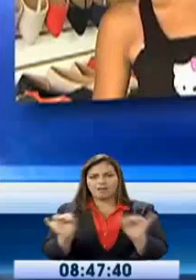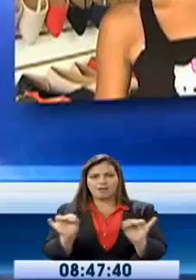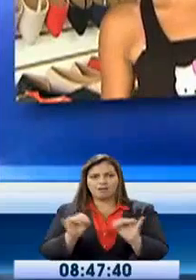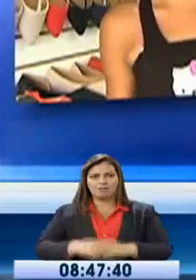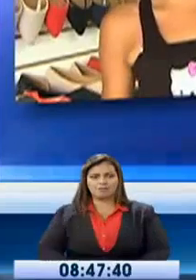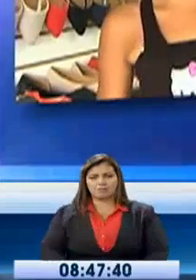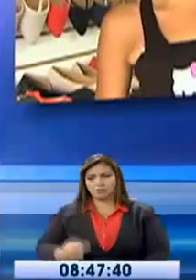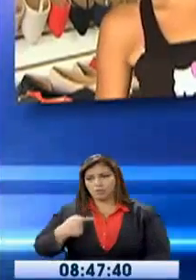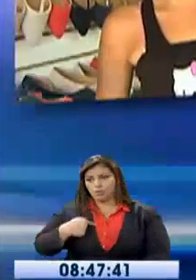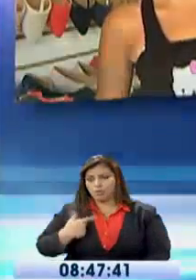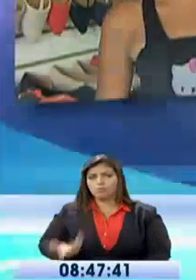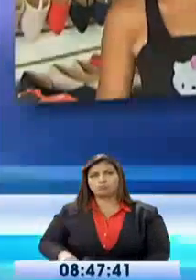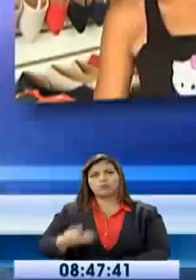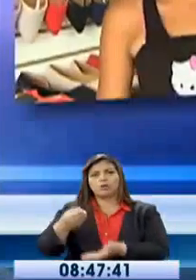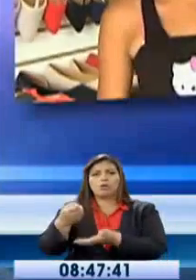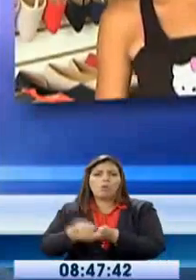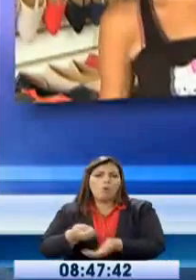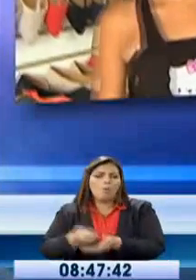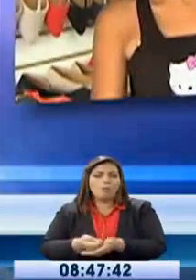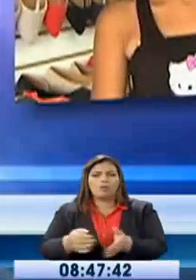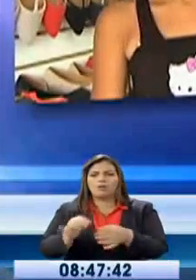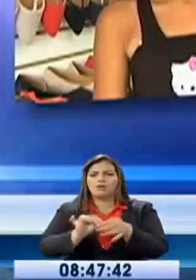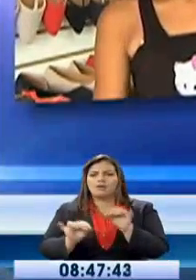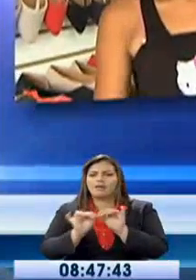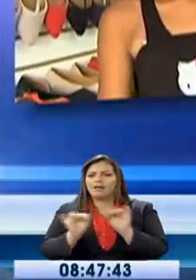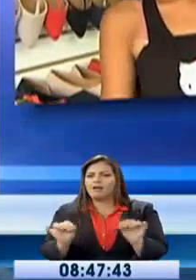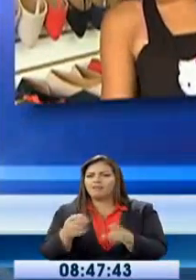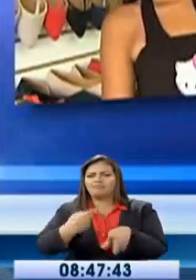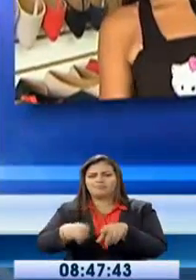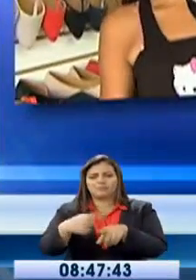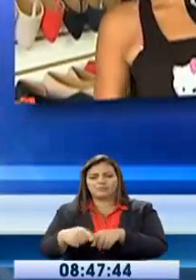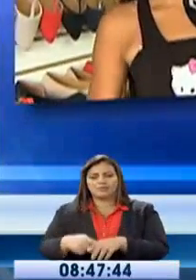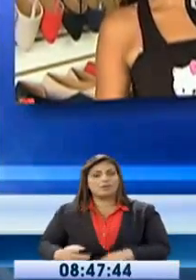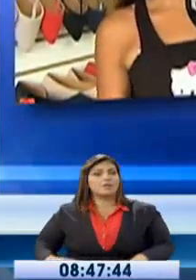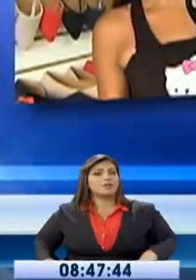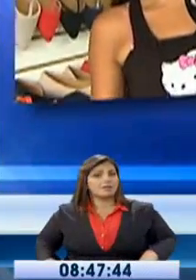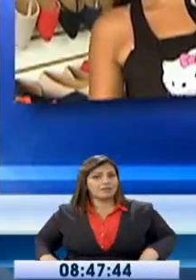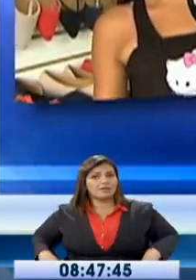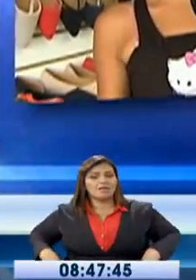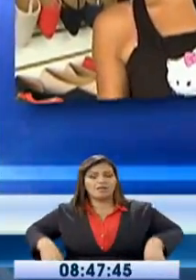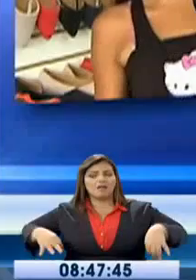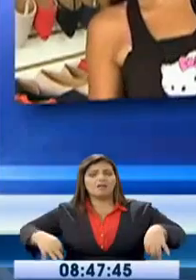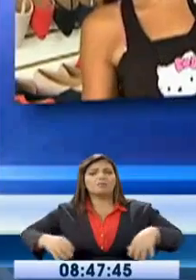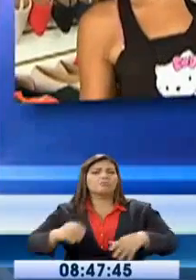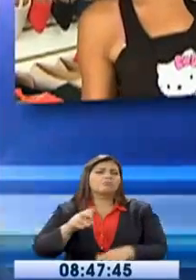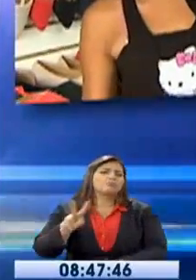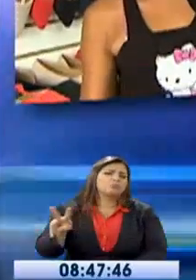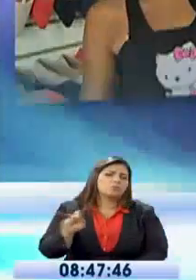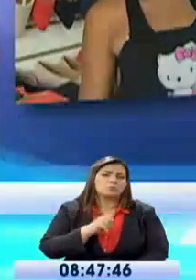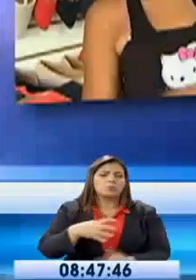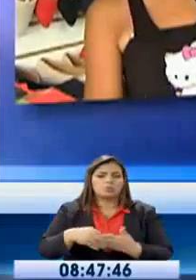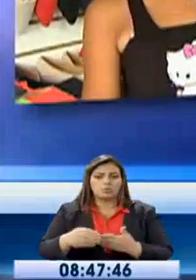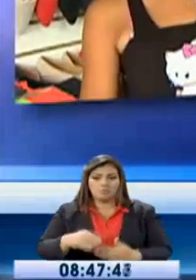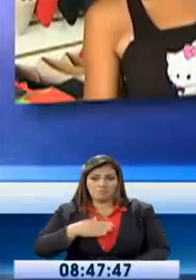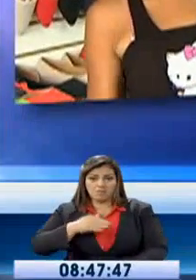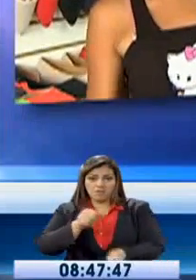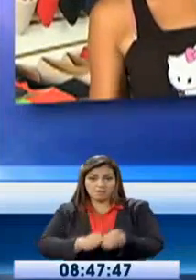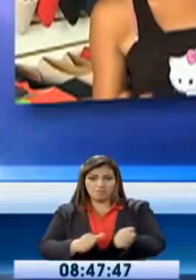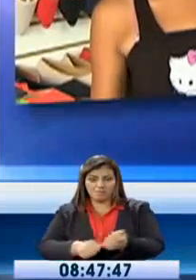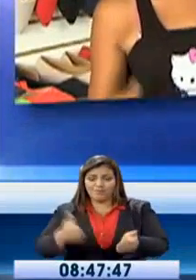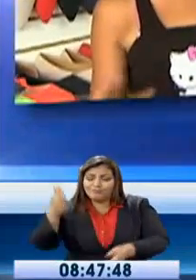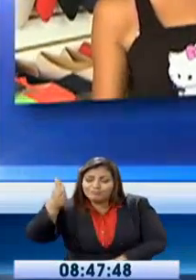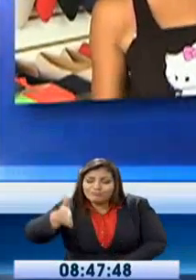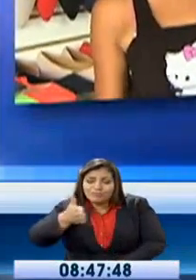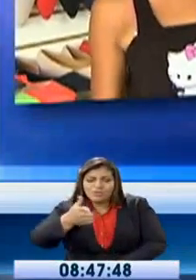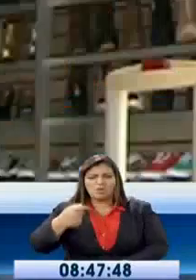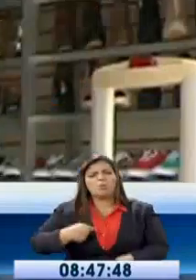para mí, para vestirme, el 24 y 31. ¿Y aprovecha las ofertas? Claro, pues para mis hermanitos que son pequeños están en oferta a veces las ropas, para